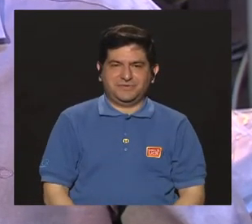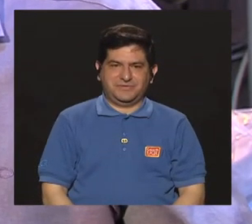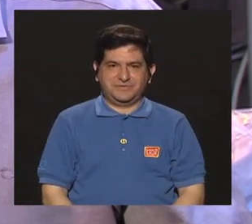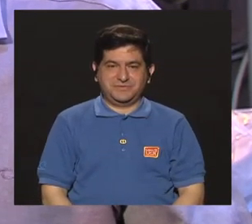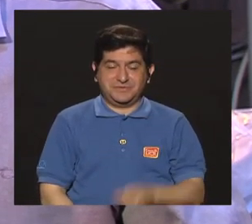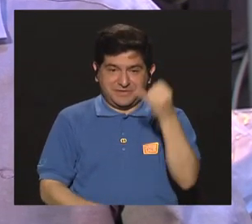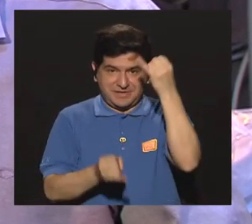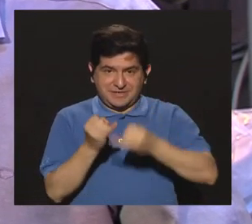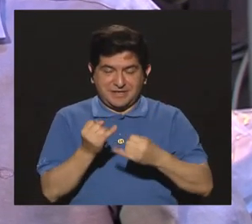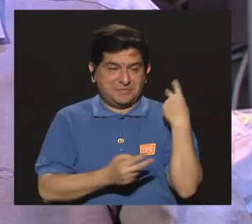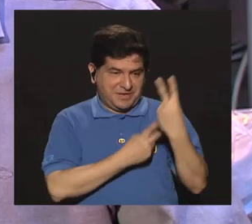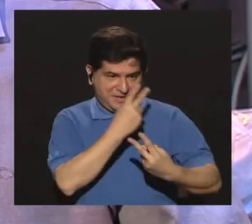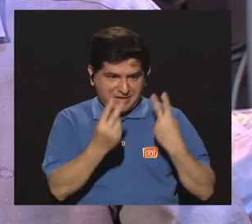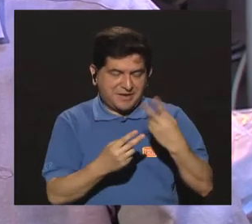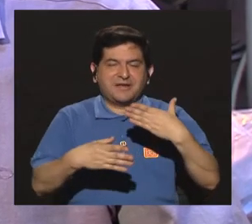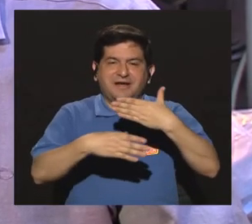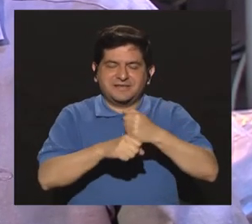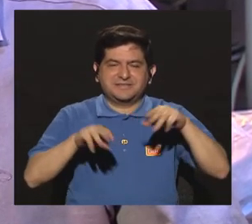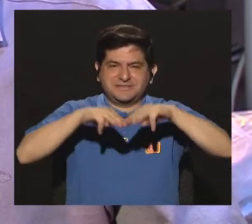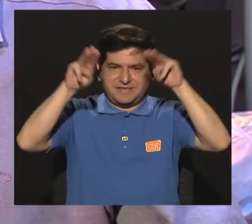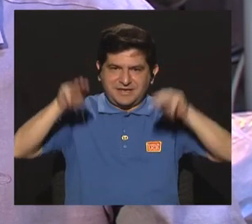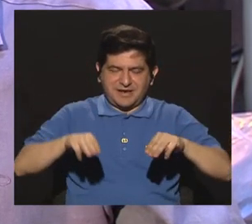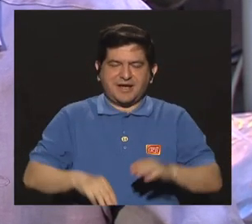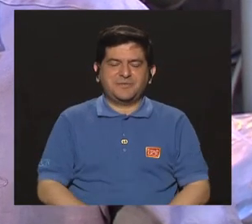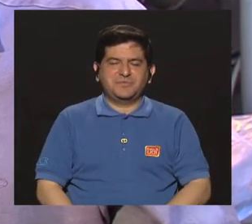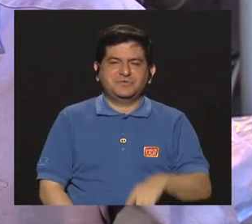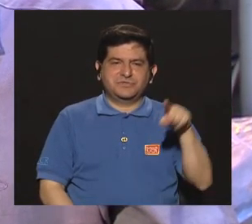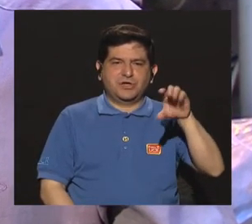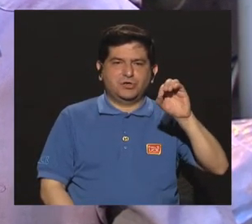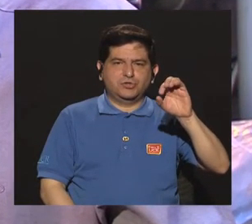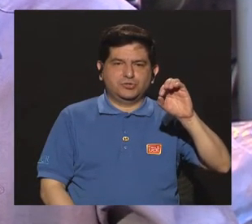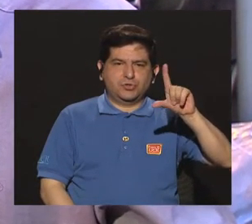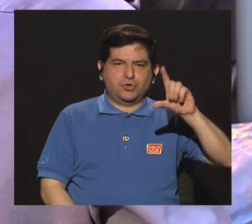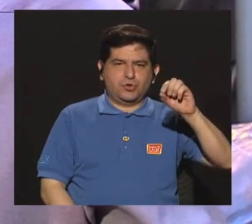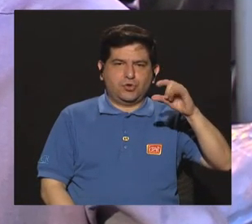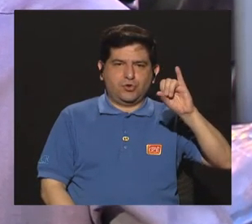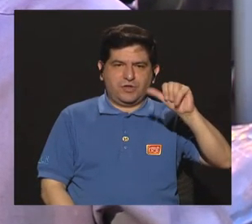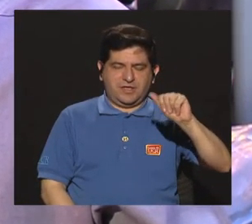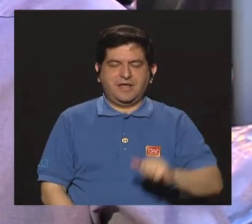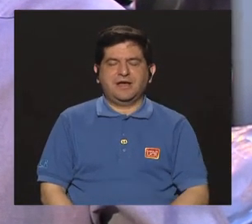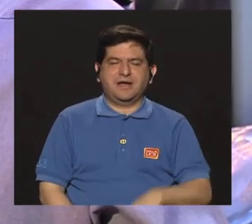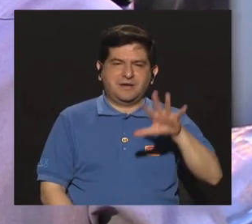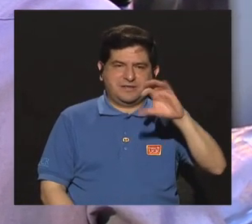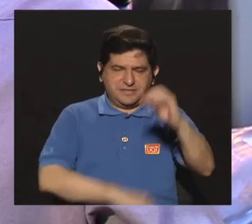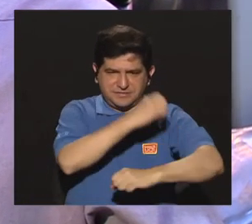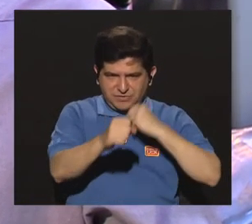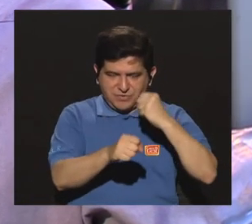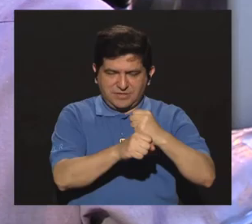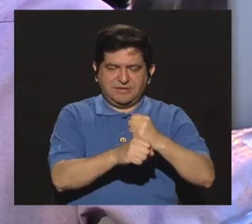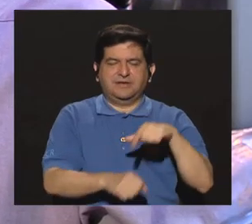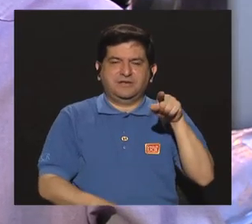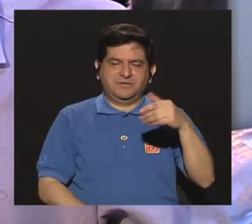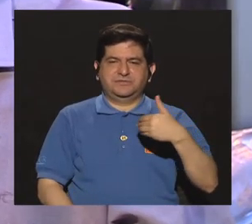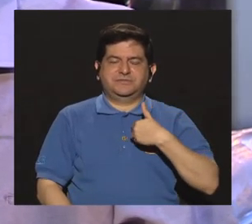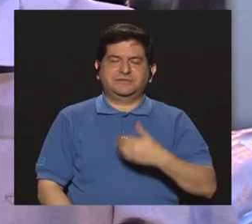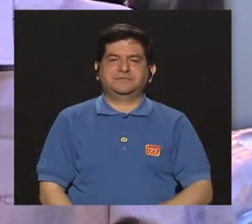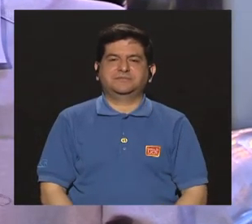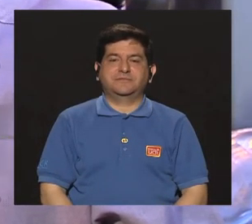esta forma terminamos la visita que hemos realizado el museo de zoología a propósito del 50 aniversario